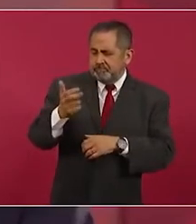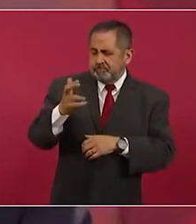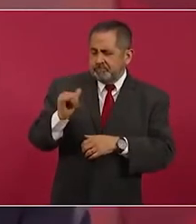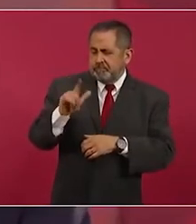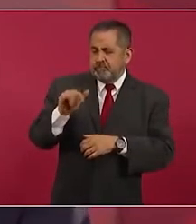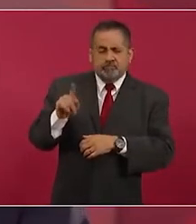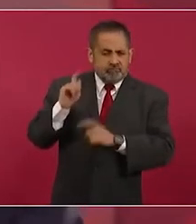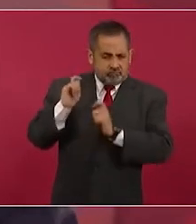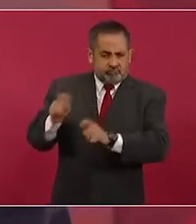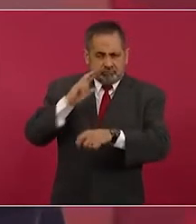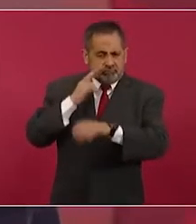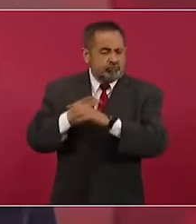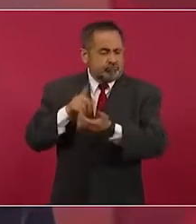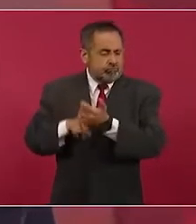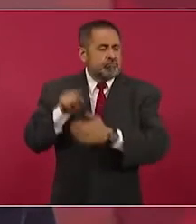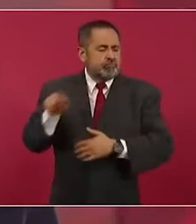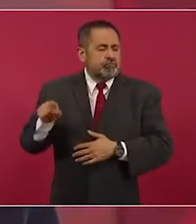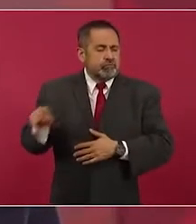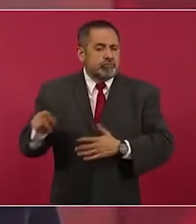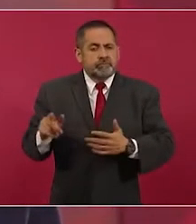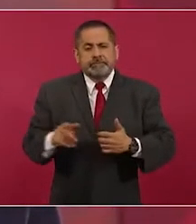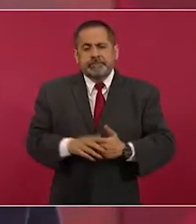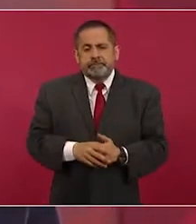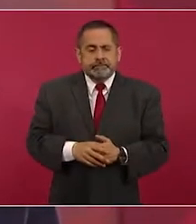esa responsabilidad